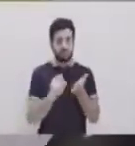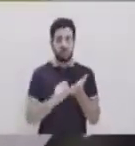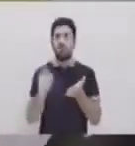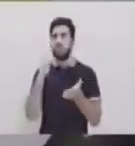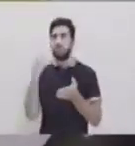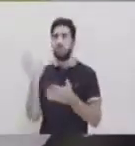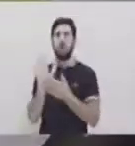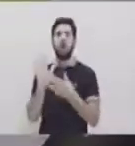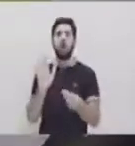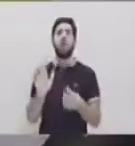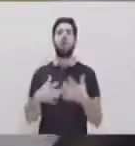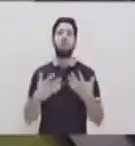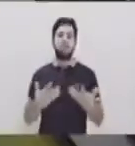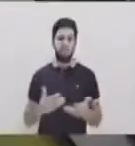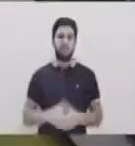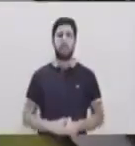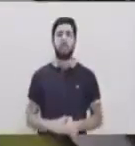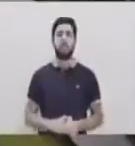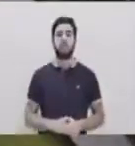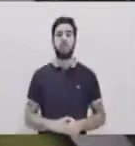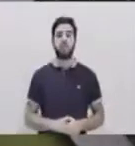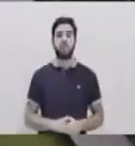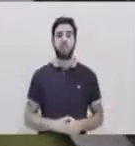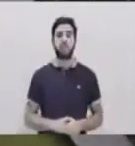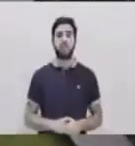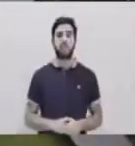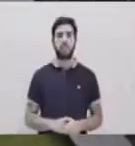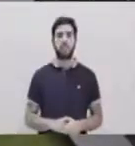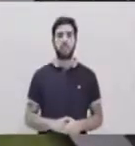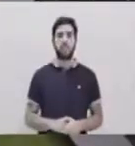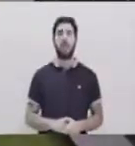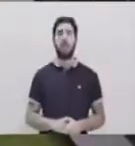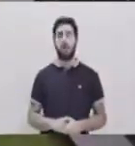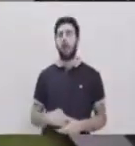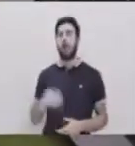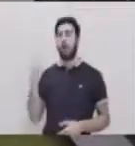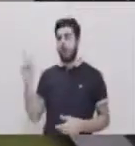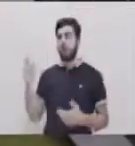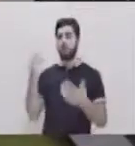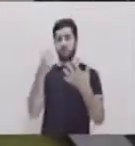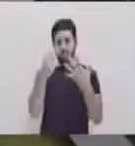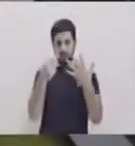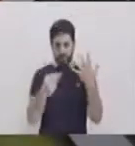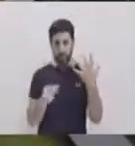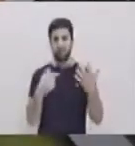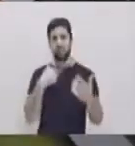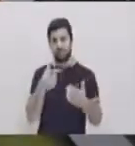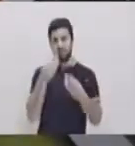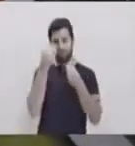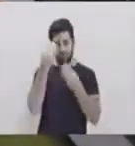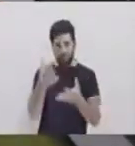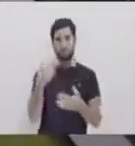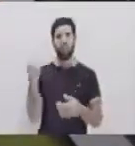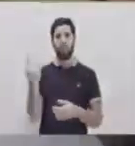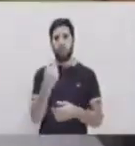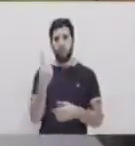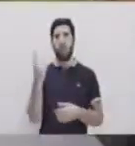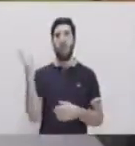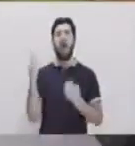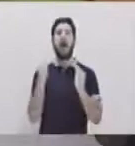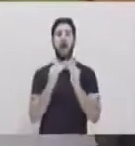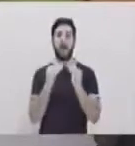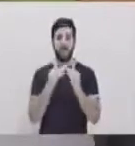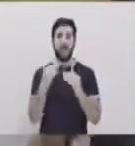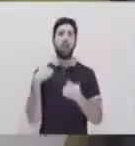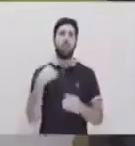ellos también lo puedan ir haciendo con nosotros? Ok, pues los elementos realmente son elementos que, como te dije ahorita,